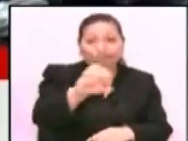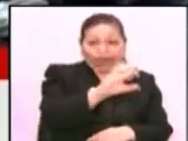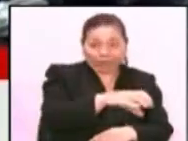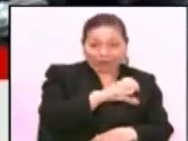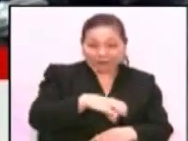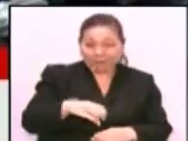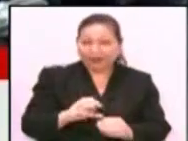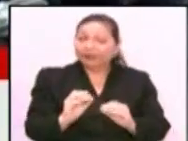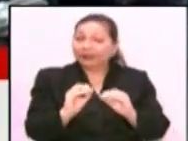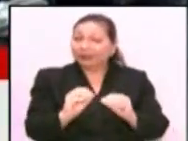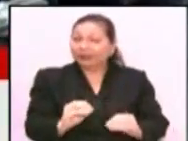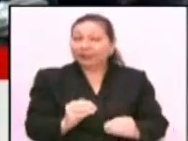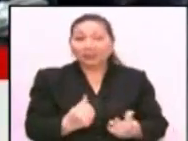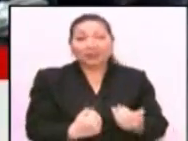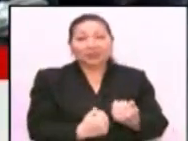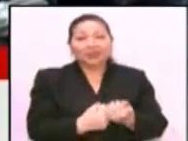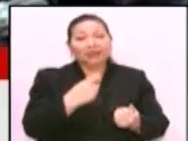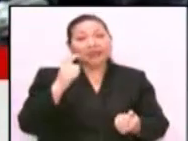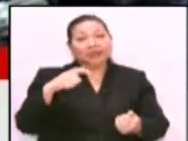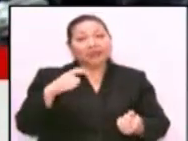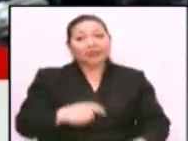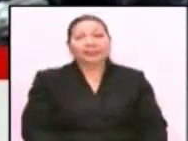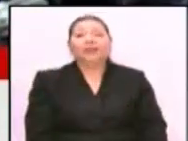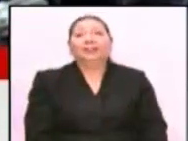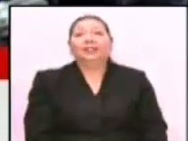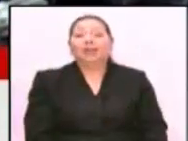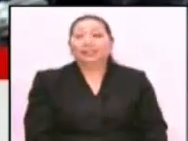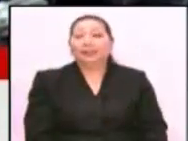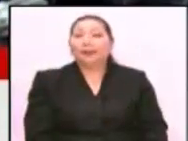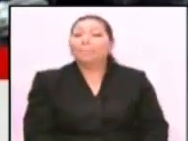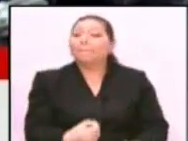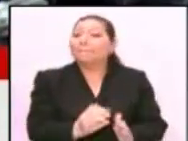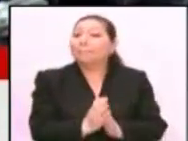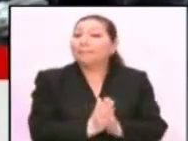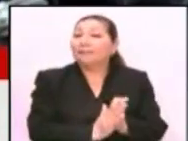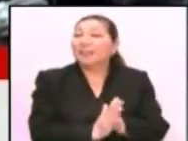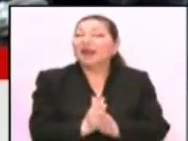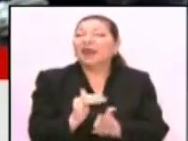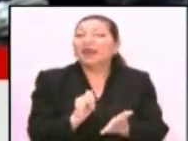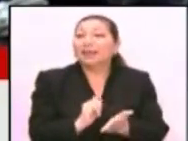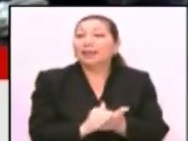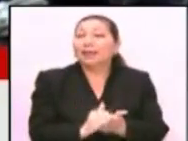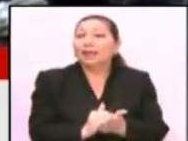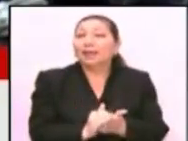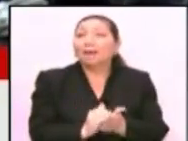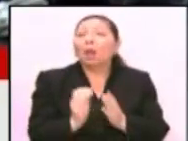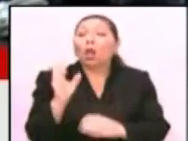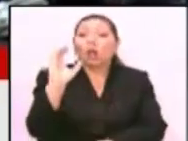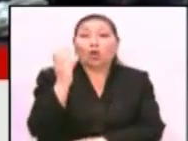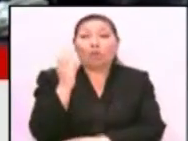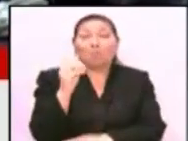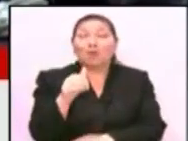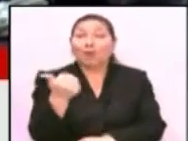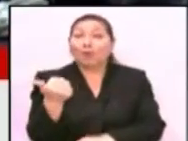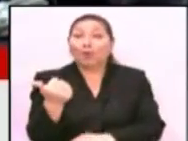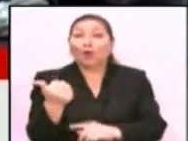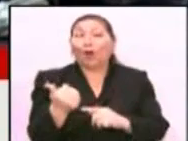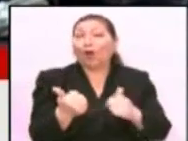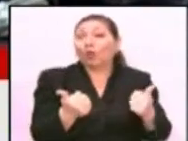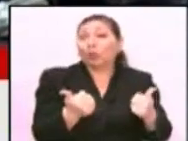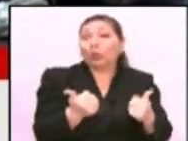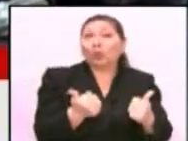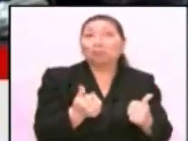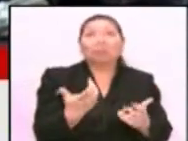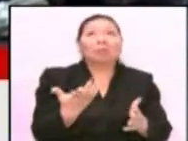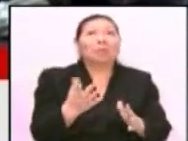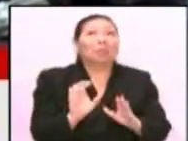ellos van a darle diferentes atenciones necesarias a los beneficiarios, que en Medellín pueden ser diferentes a las de Cali. ¿Cierto? Tal